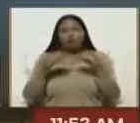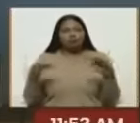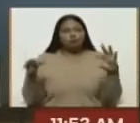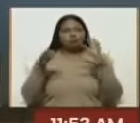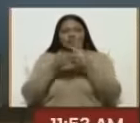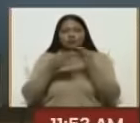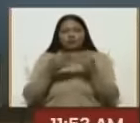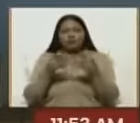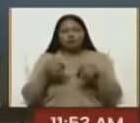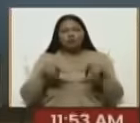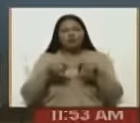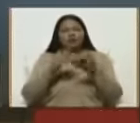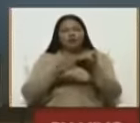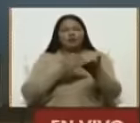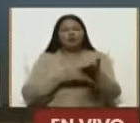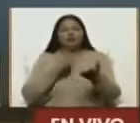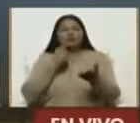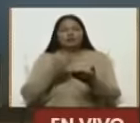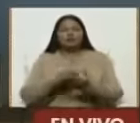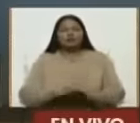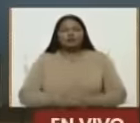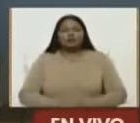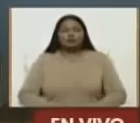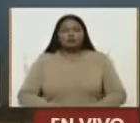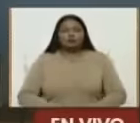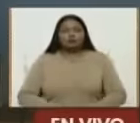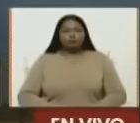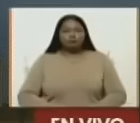a los sujetos anteriormente mencionados.